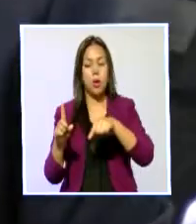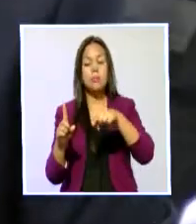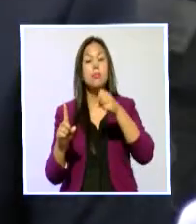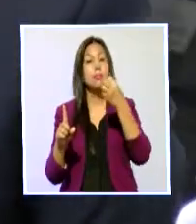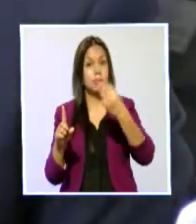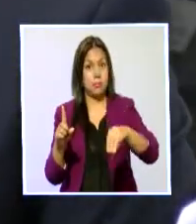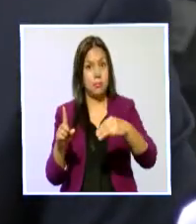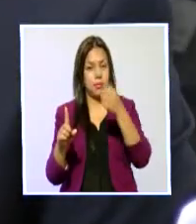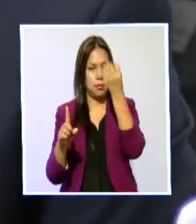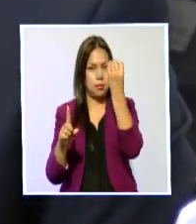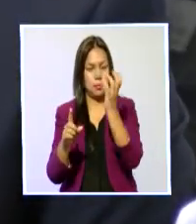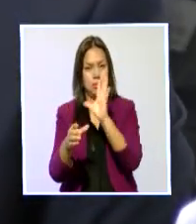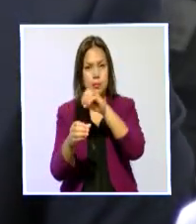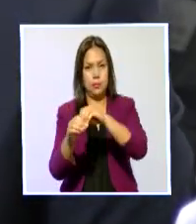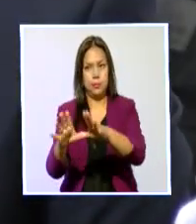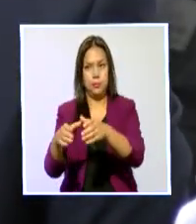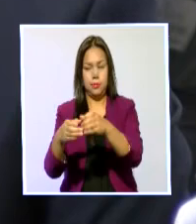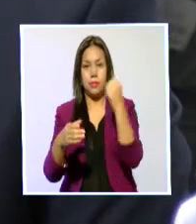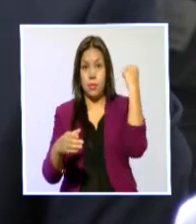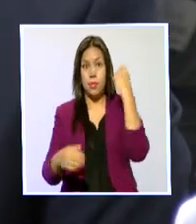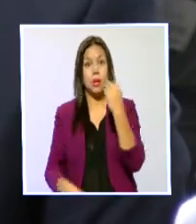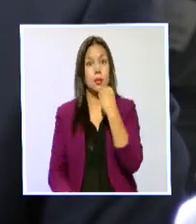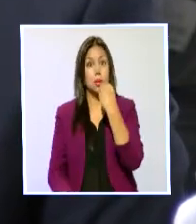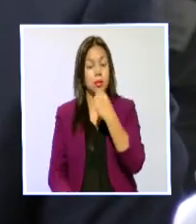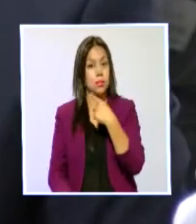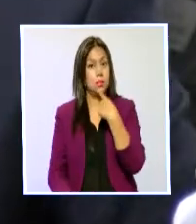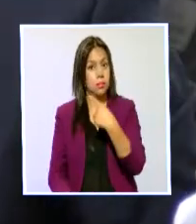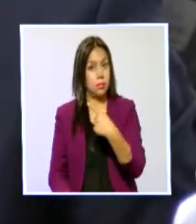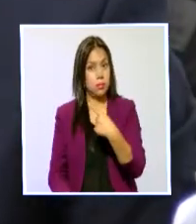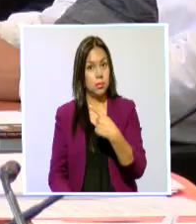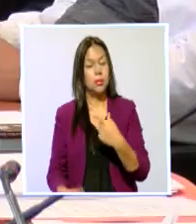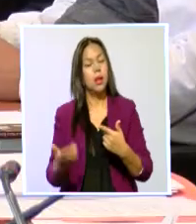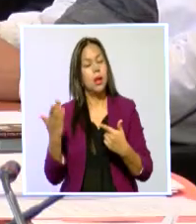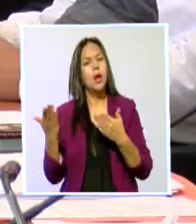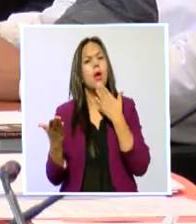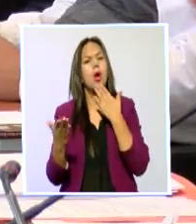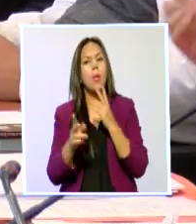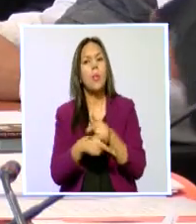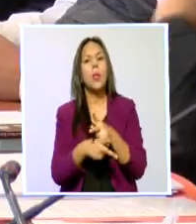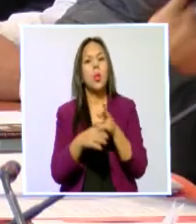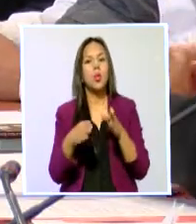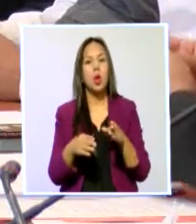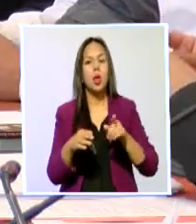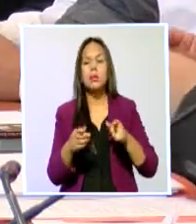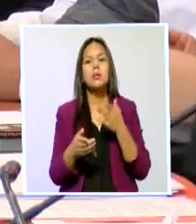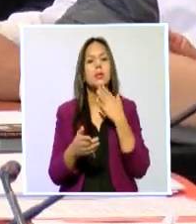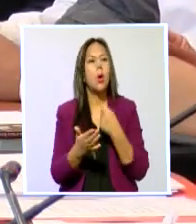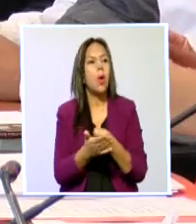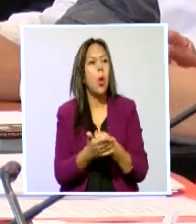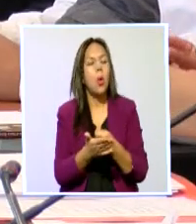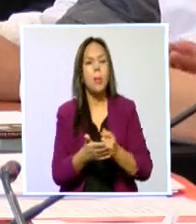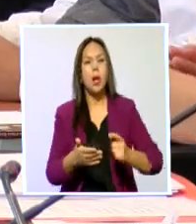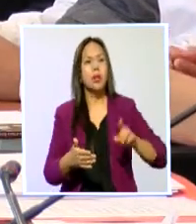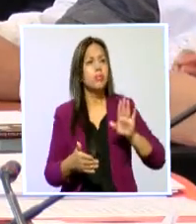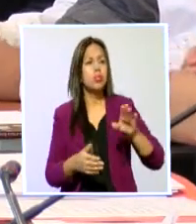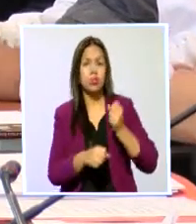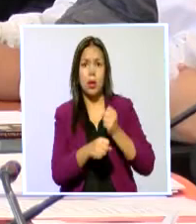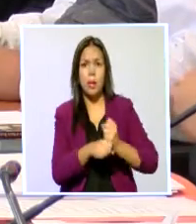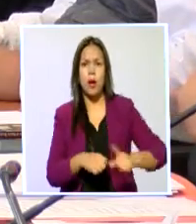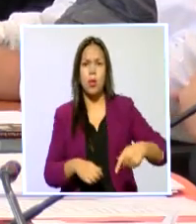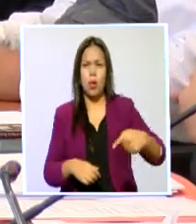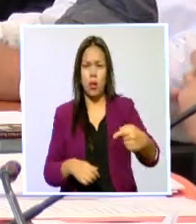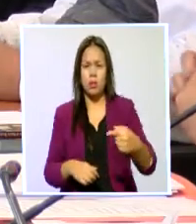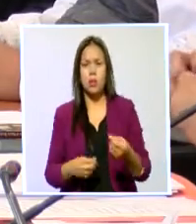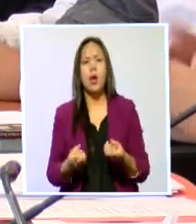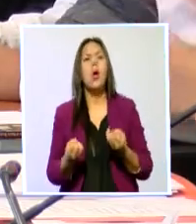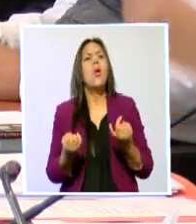al interior de la Comisión de Soberanía Alimentaria cómo acceden los pequeños productores a combustible para su trabajo diario. Detalló cuántos galones